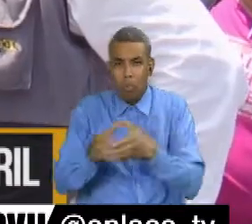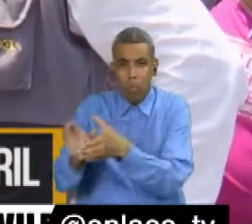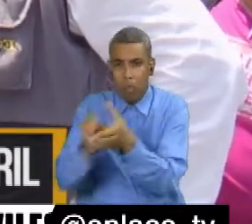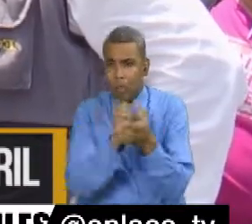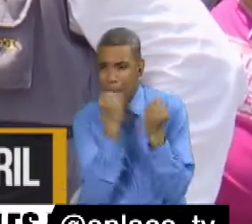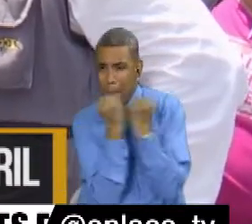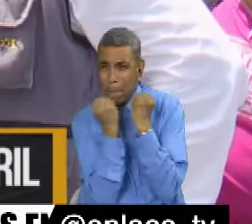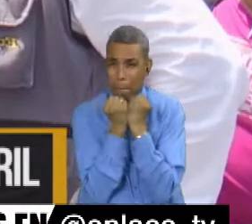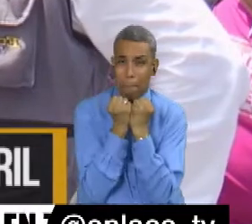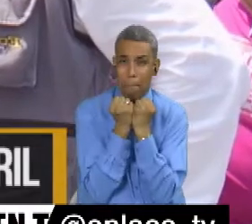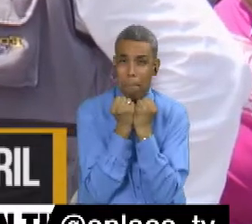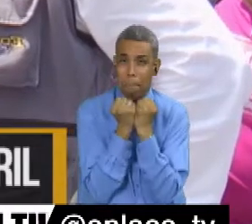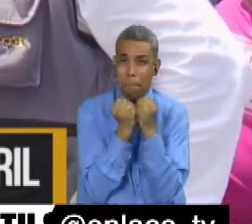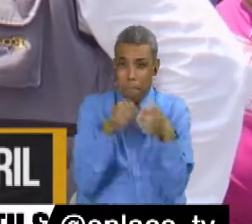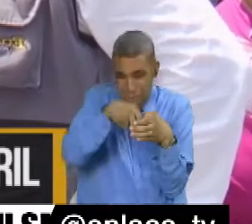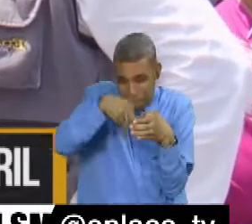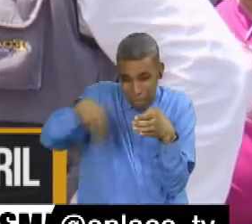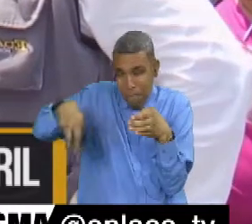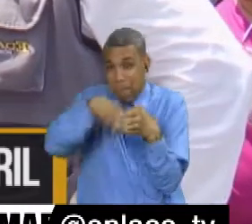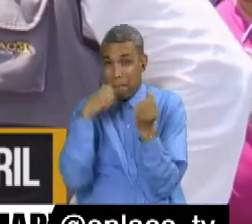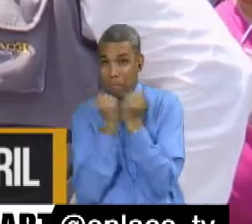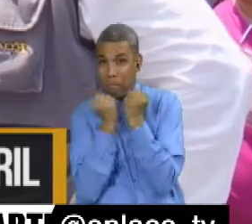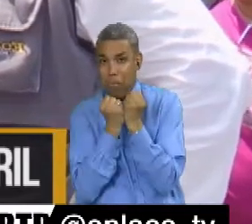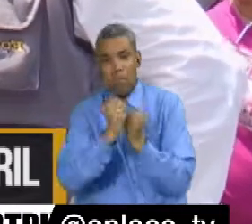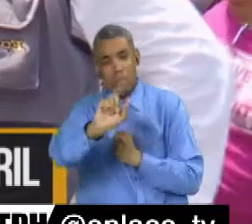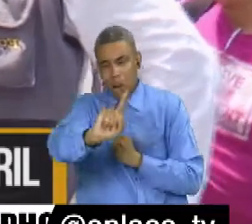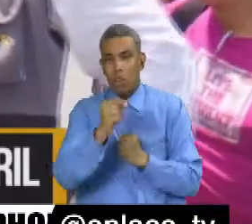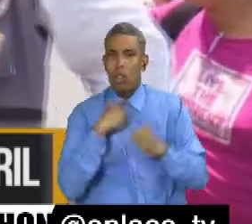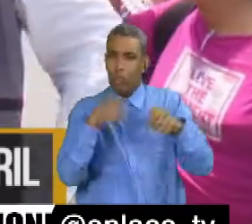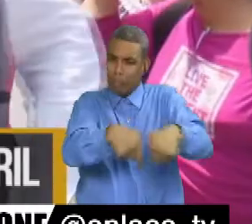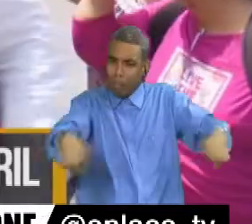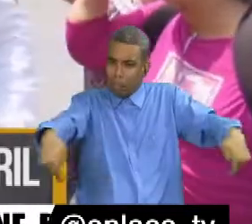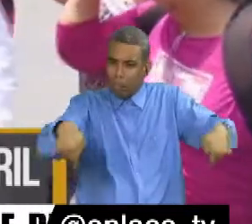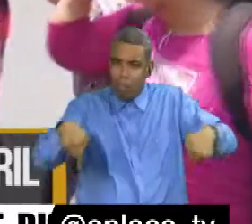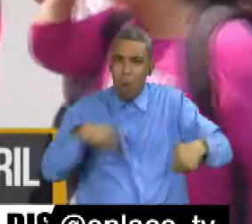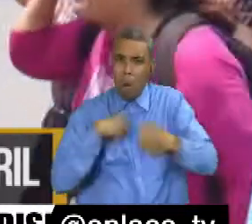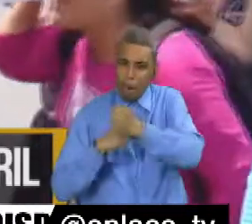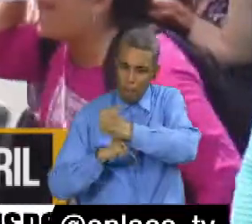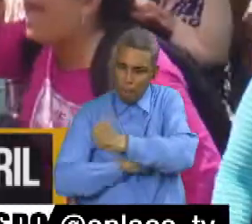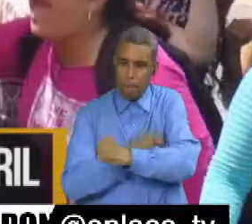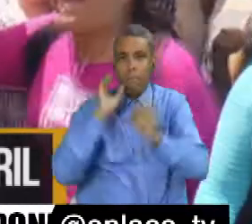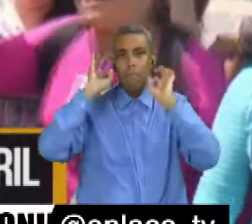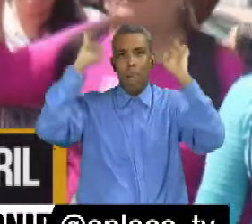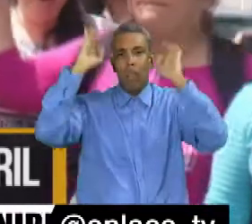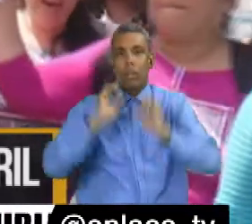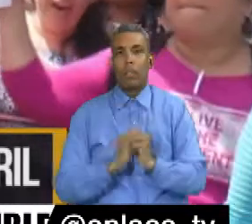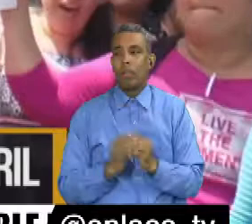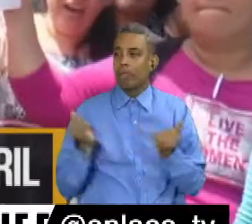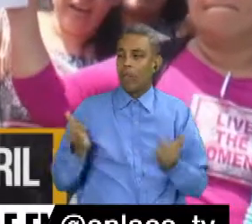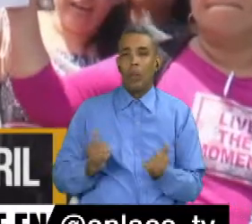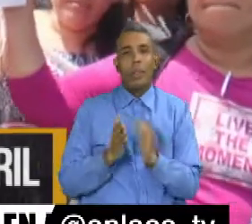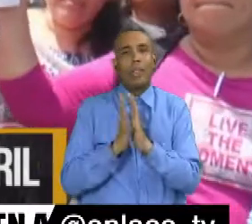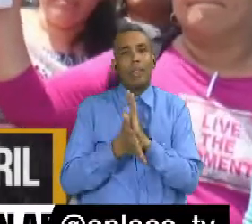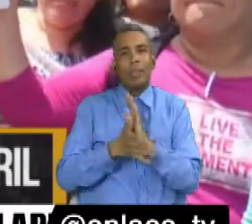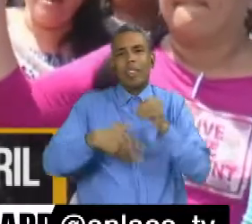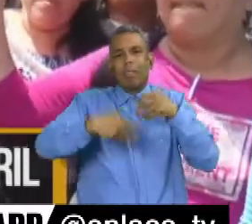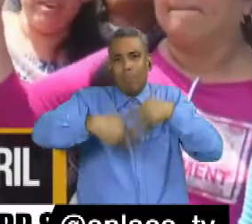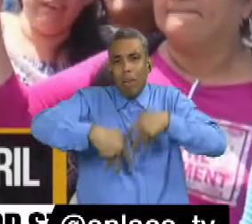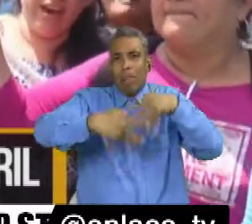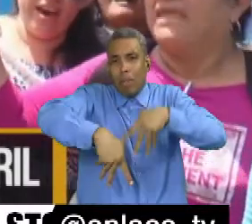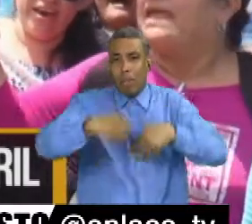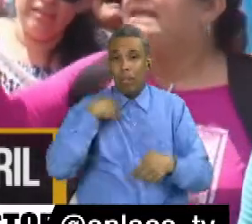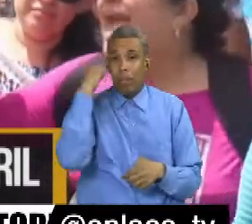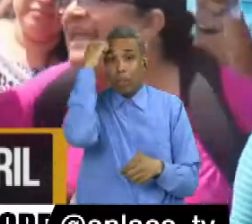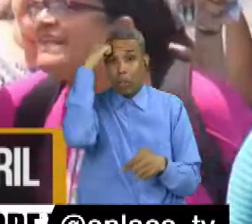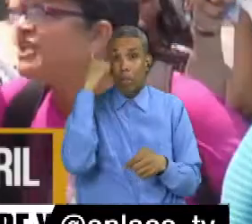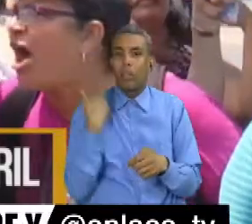muchas cosas que la educación pública en Colombia adolece. El profesor Germán Tapia está ahora en esta protesta que se adelanta por parte del magisterio